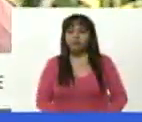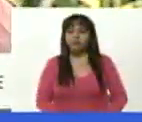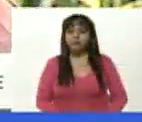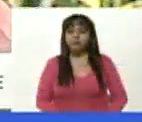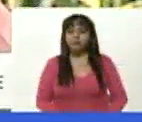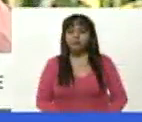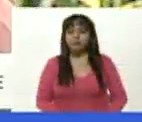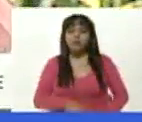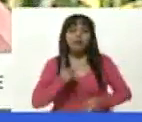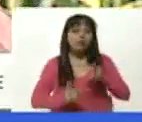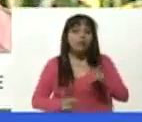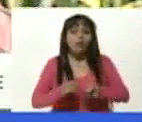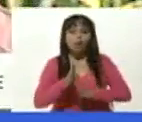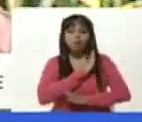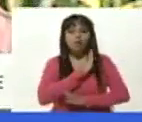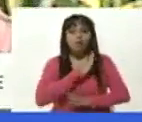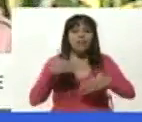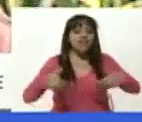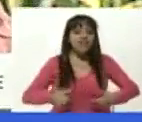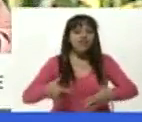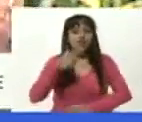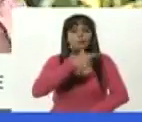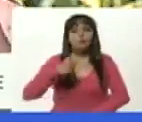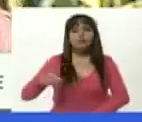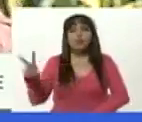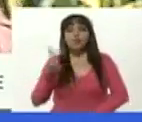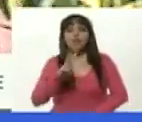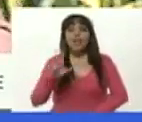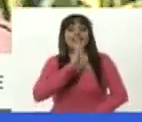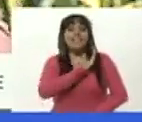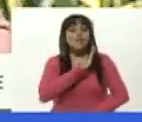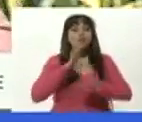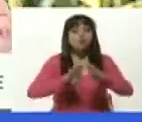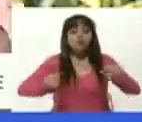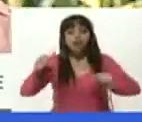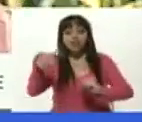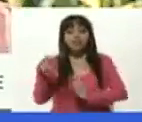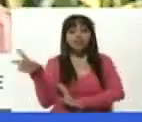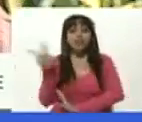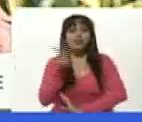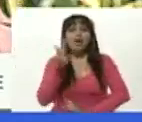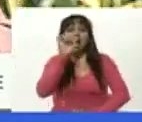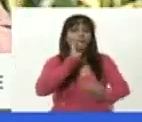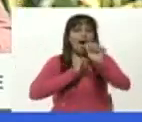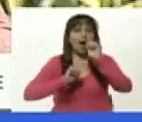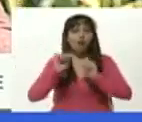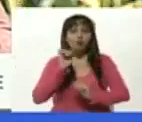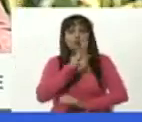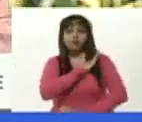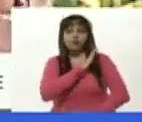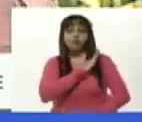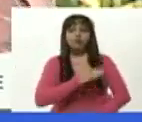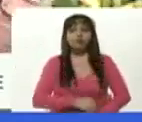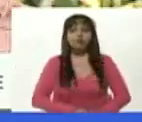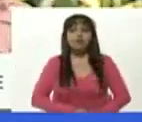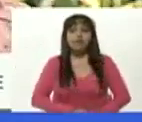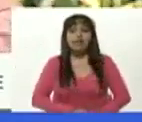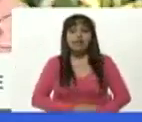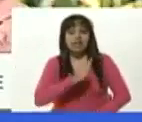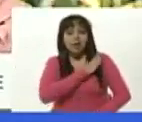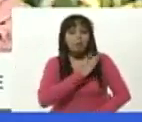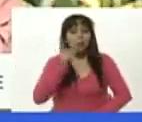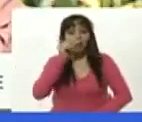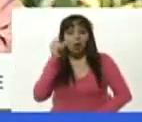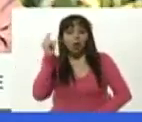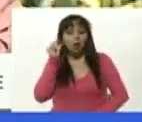Depender de los propios esfuerzos de los venezolanos y las venezolanas, porque tenemos tierra, tenemos agua, tenemos hombres y mujeres